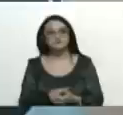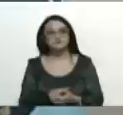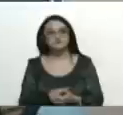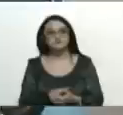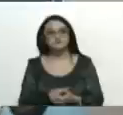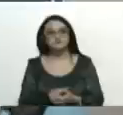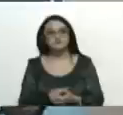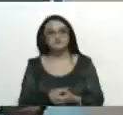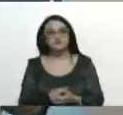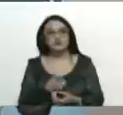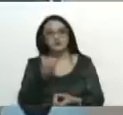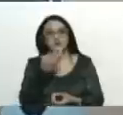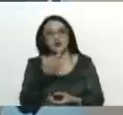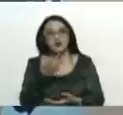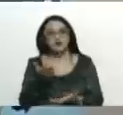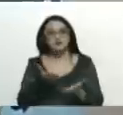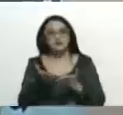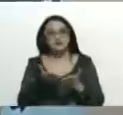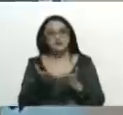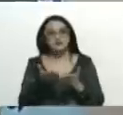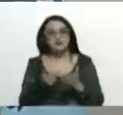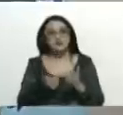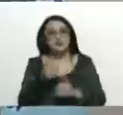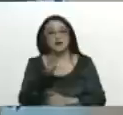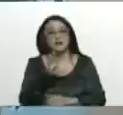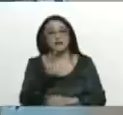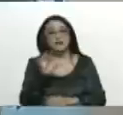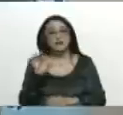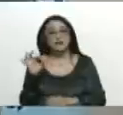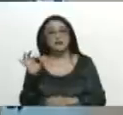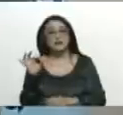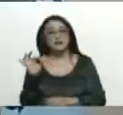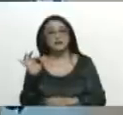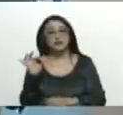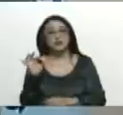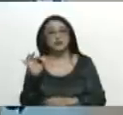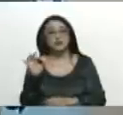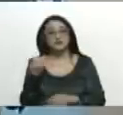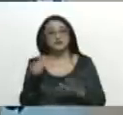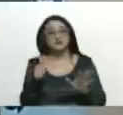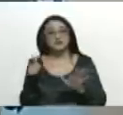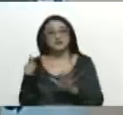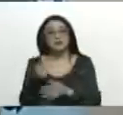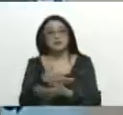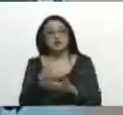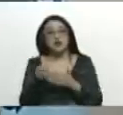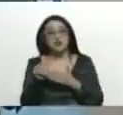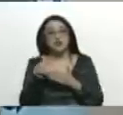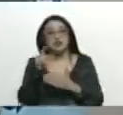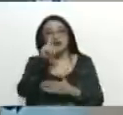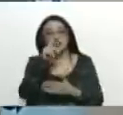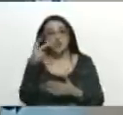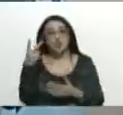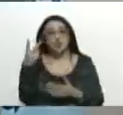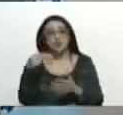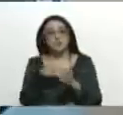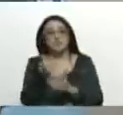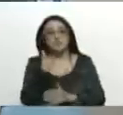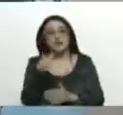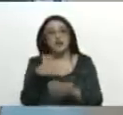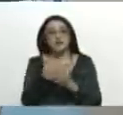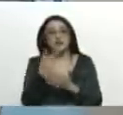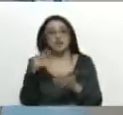de bienes y servicios por más de quinientos sesenta y seis millones de dólares entre los años 2010 y 2015